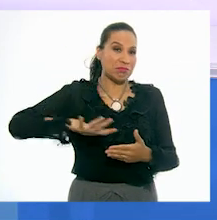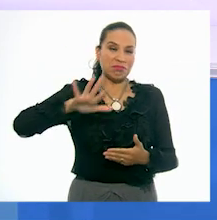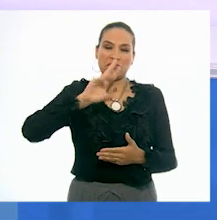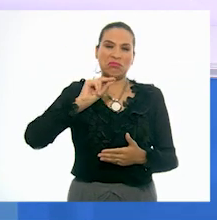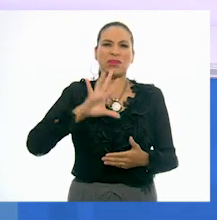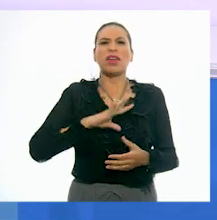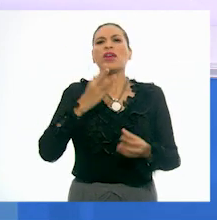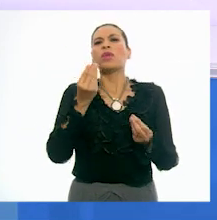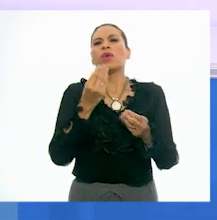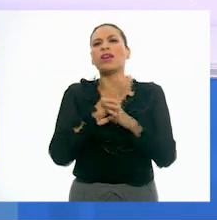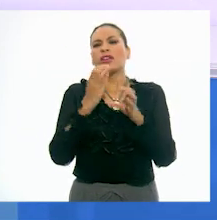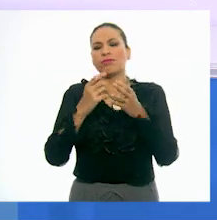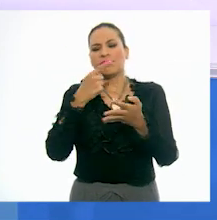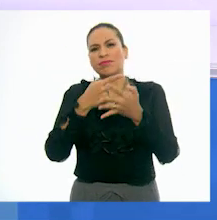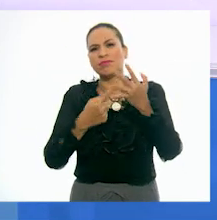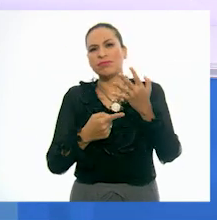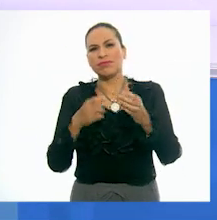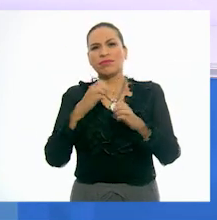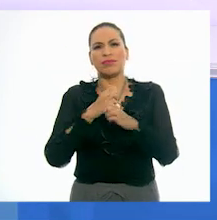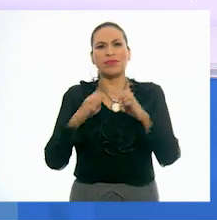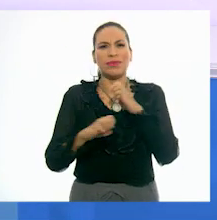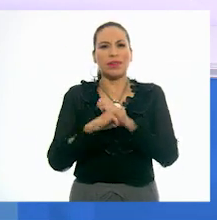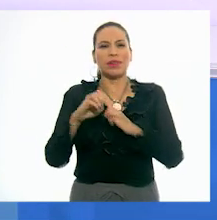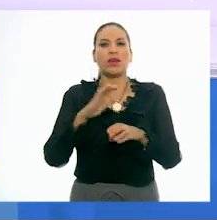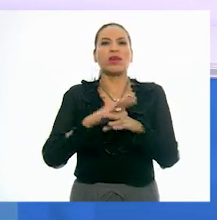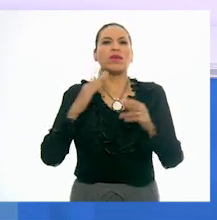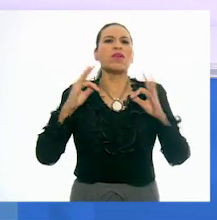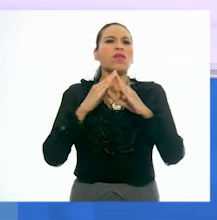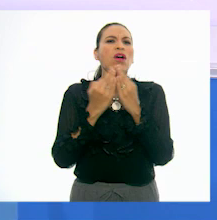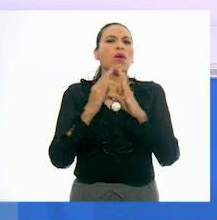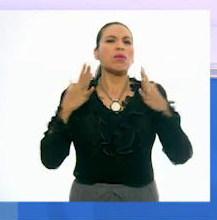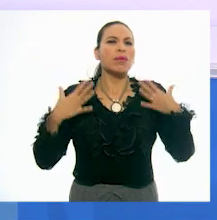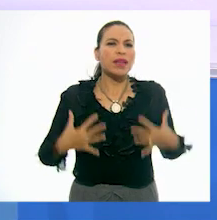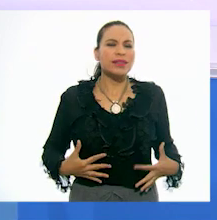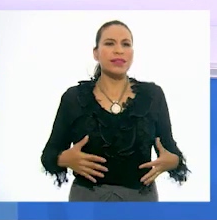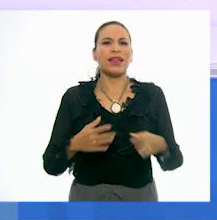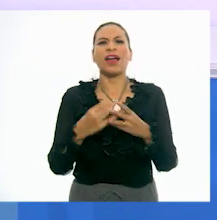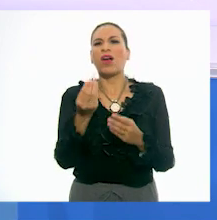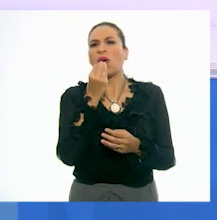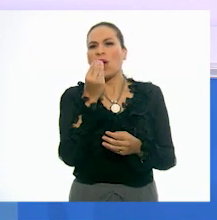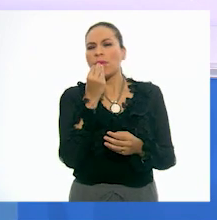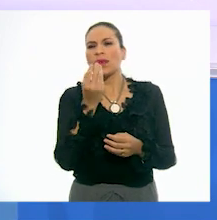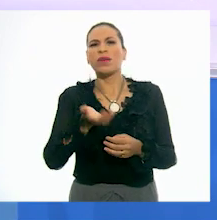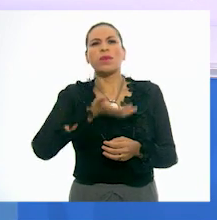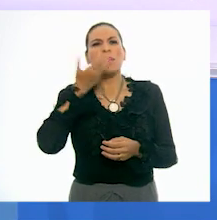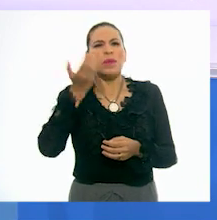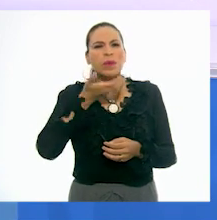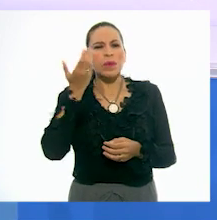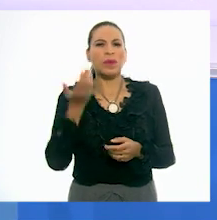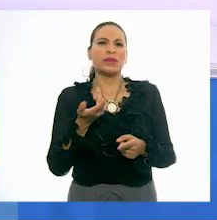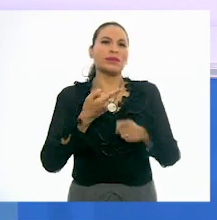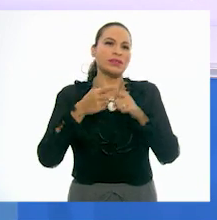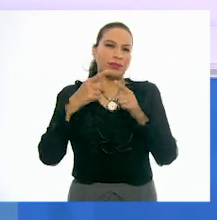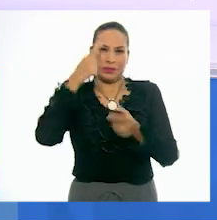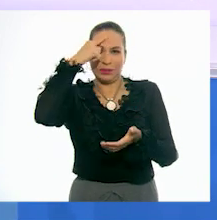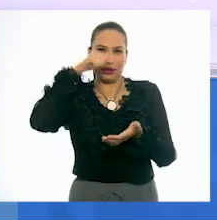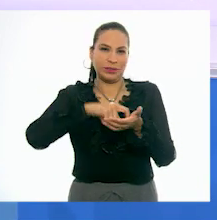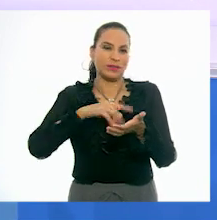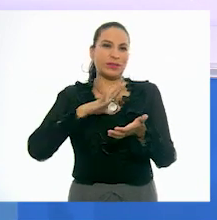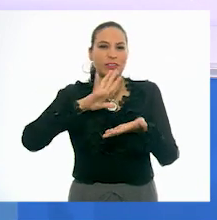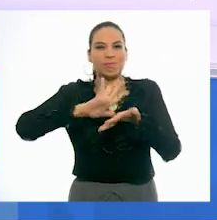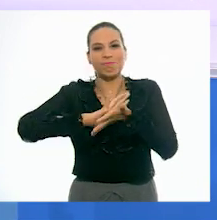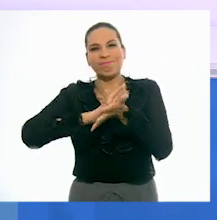hubo muchos elementos, como la forma en que vestían, la comida, las tradiciones o las creencias que se